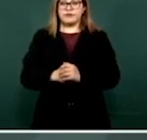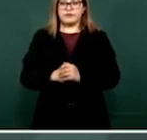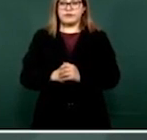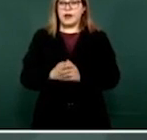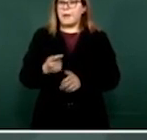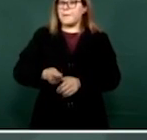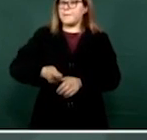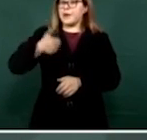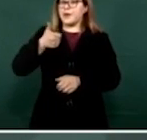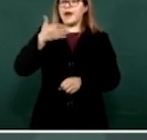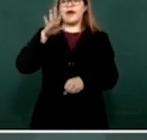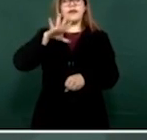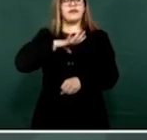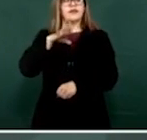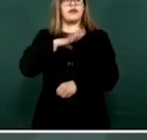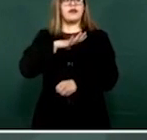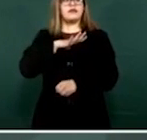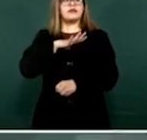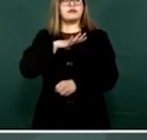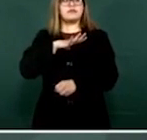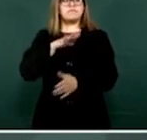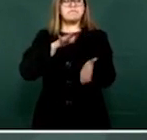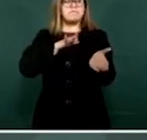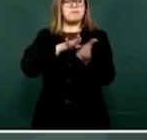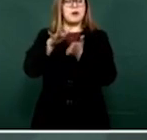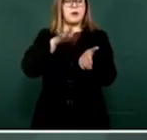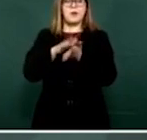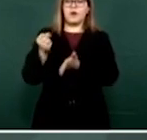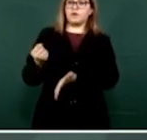se está entregando un apoyo